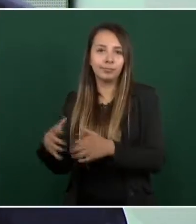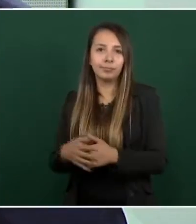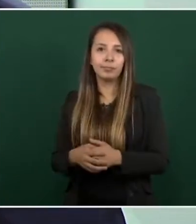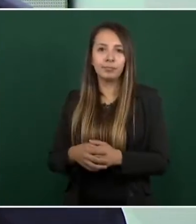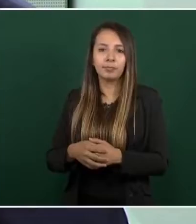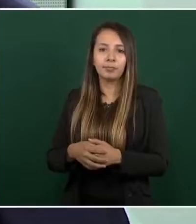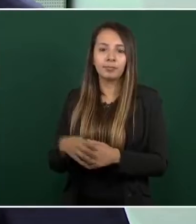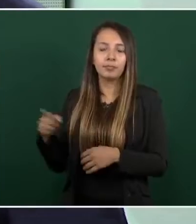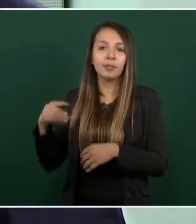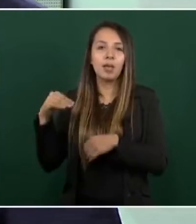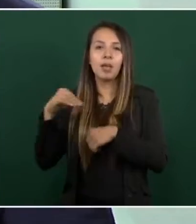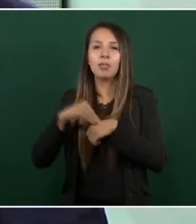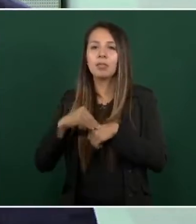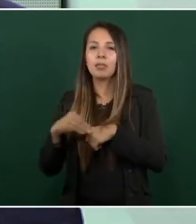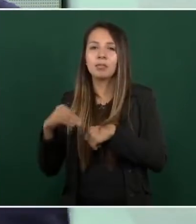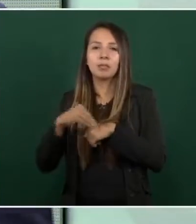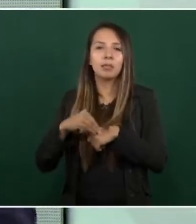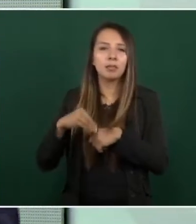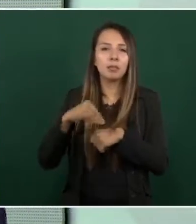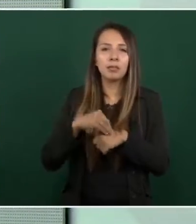ponen cosas,